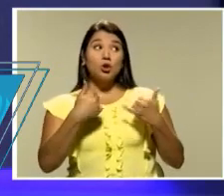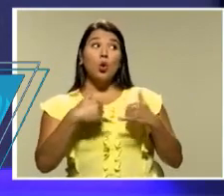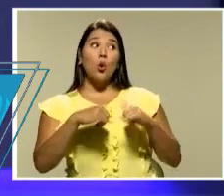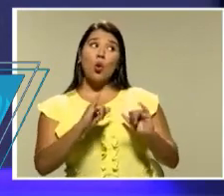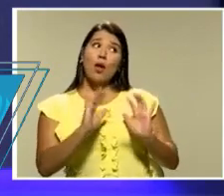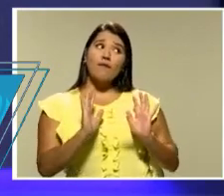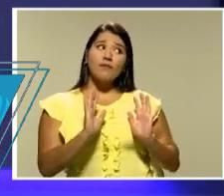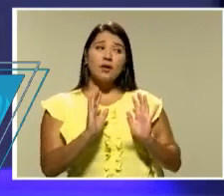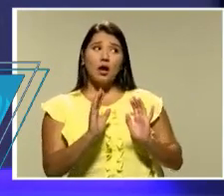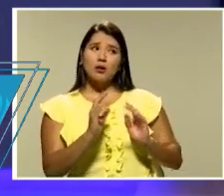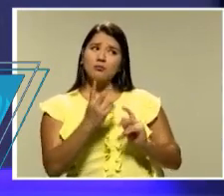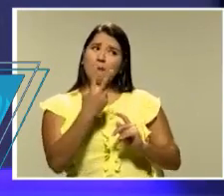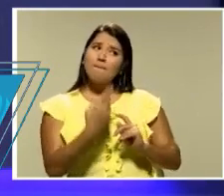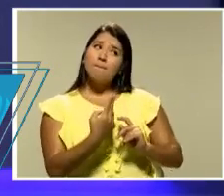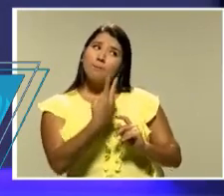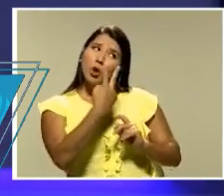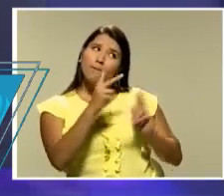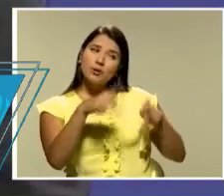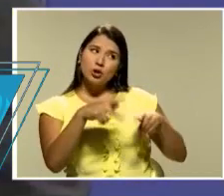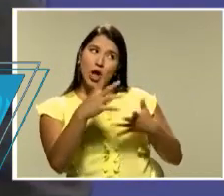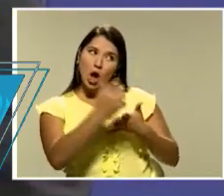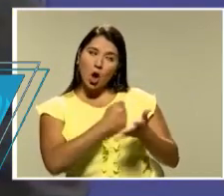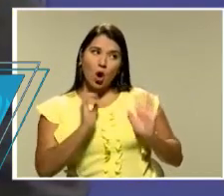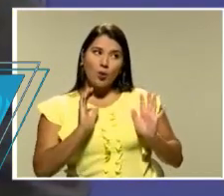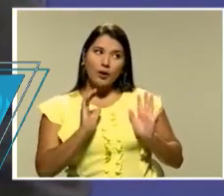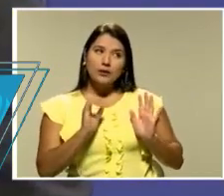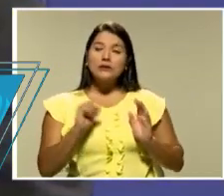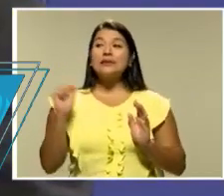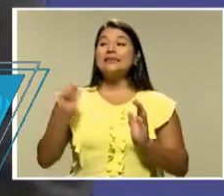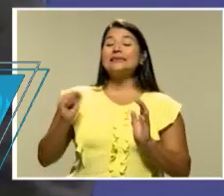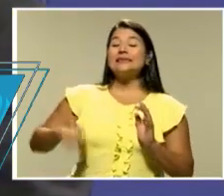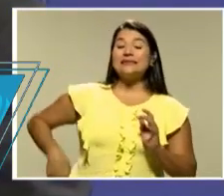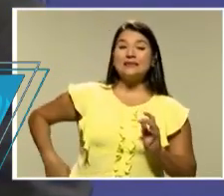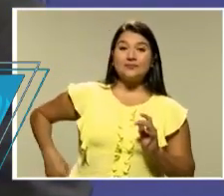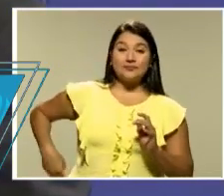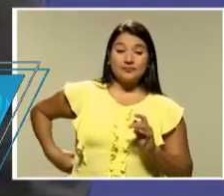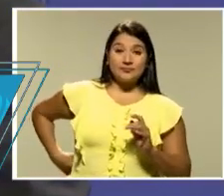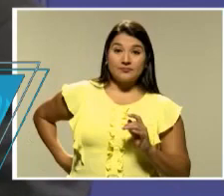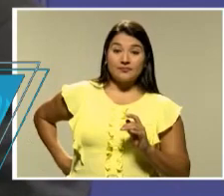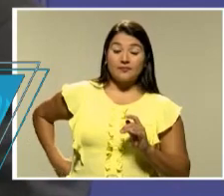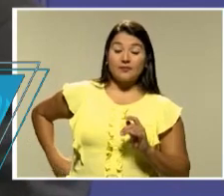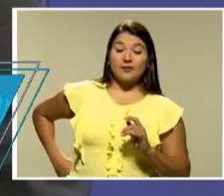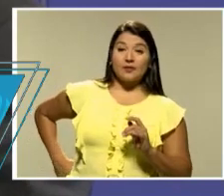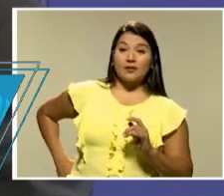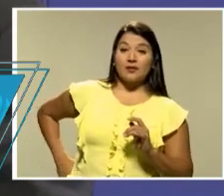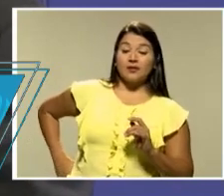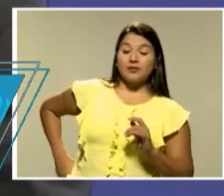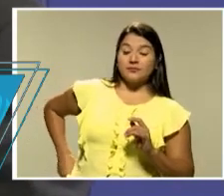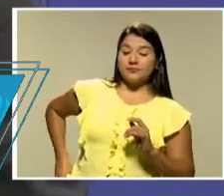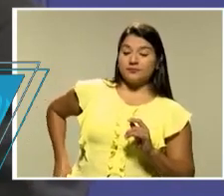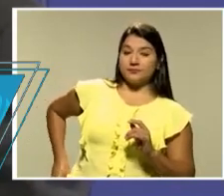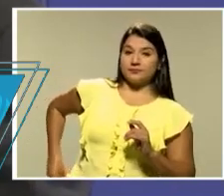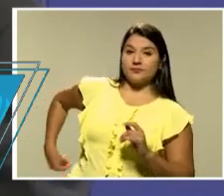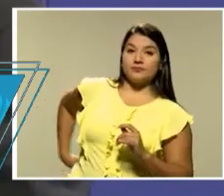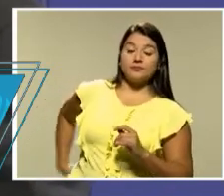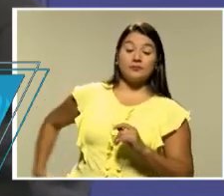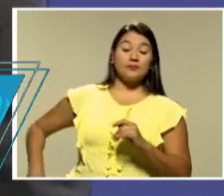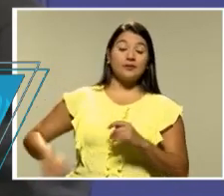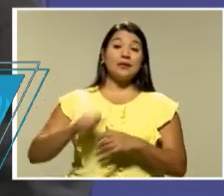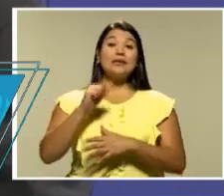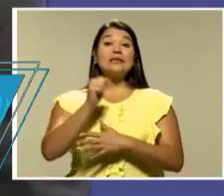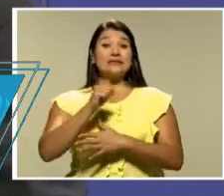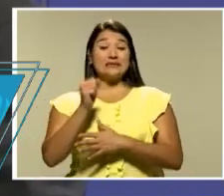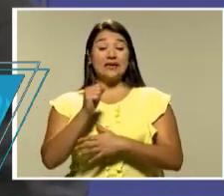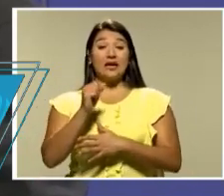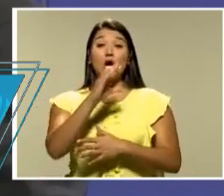par de herederos que la cobran. Sí, lo que pasa es que eso es porque no solo los herederos, es que Costa Rica, y usted ya apuntó a eso hace